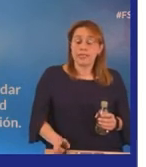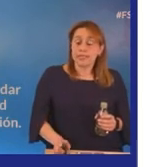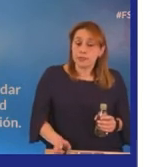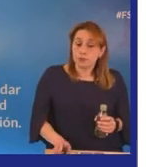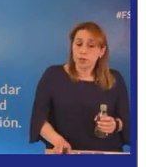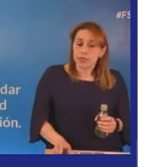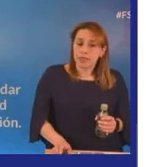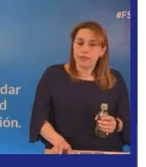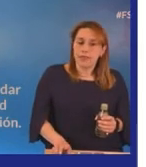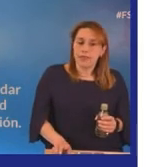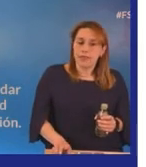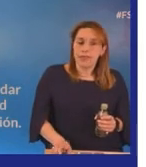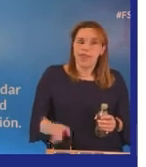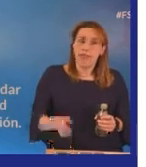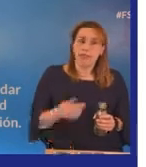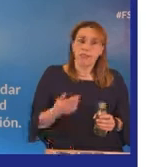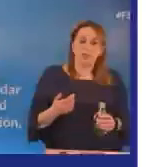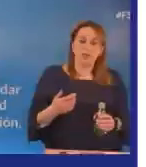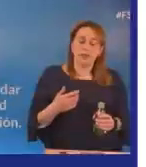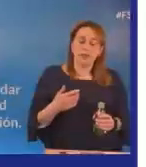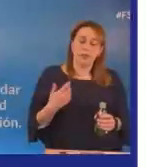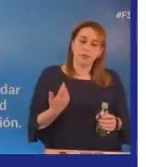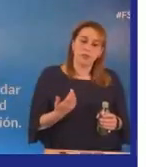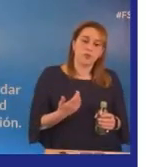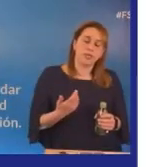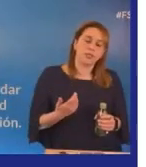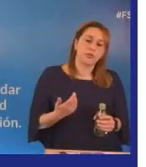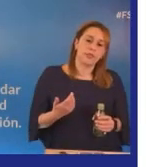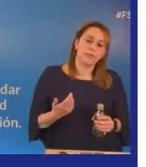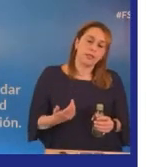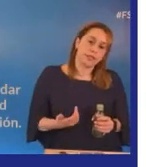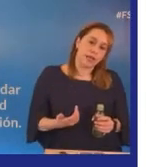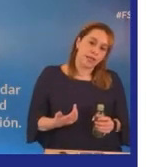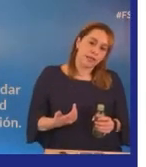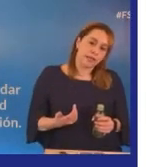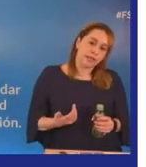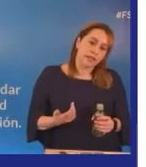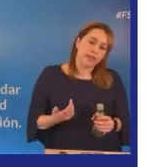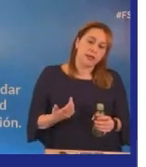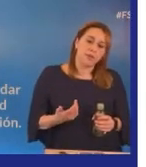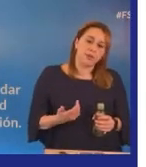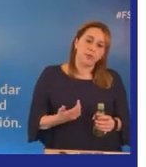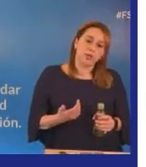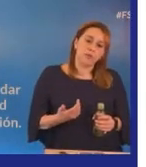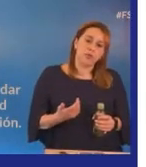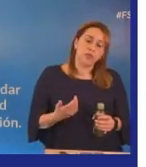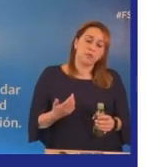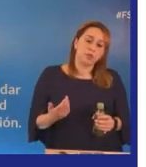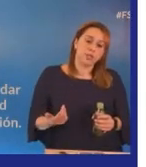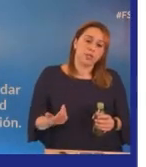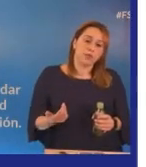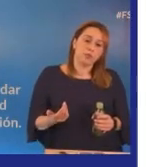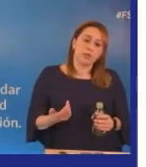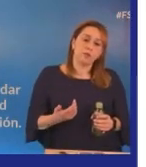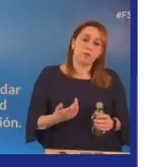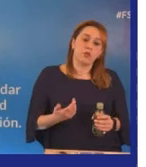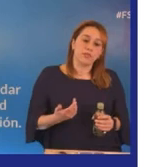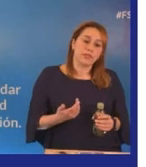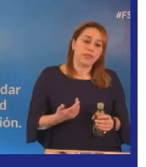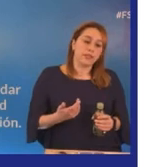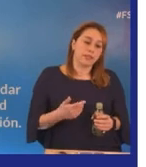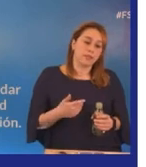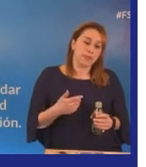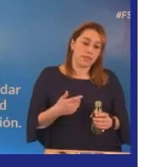En este tipo de actividades que tienen que ver con las modificaciones ambientales, también buscamos dispositivos para